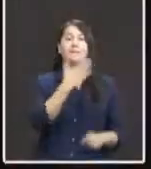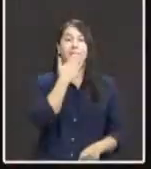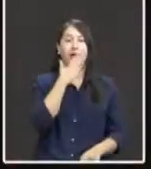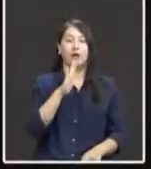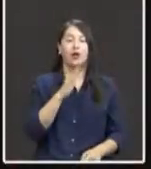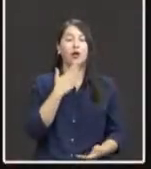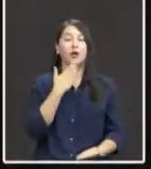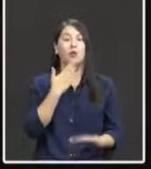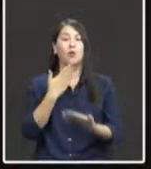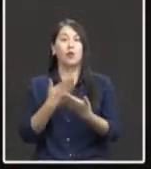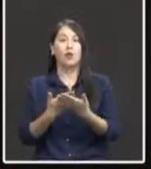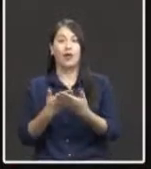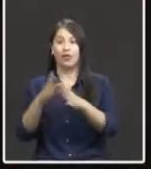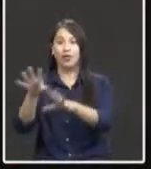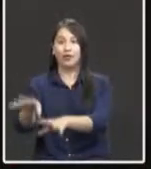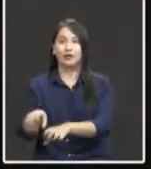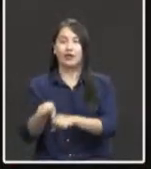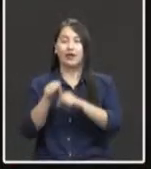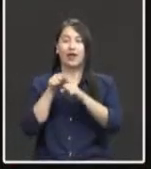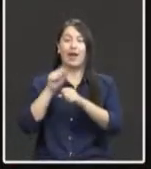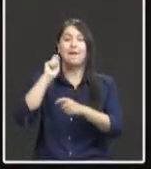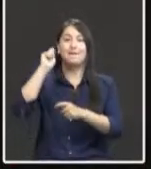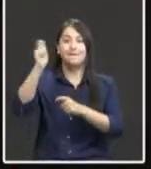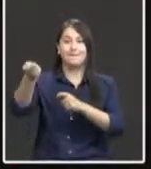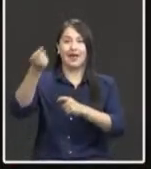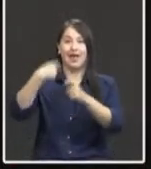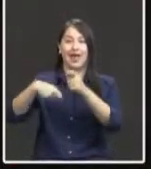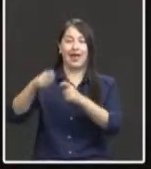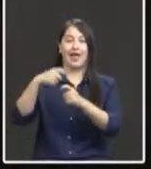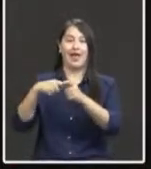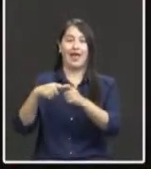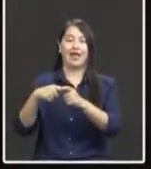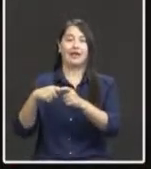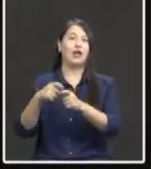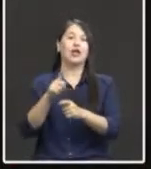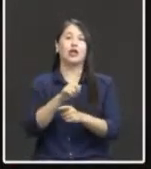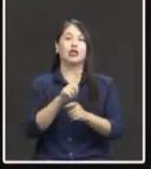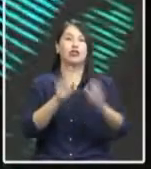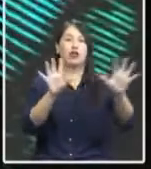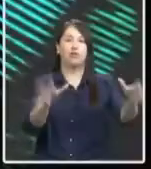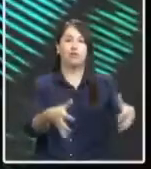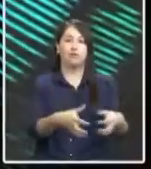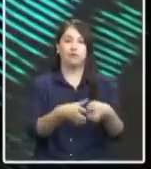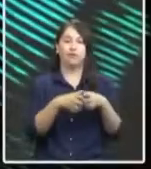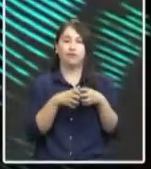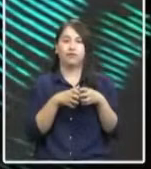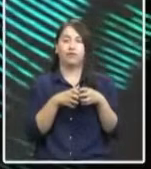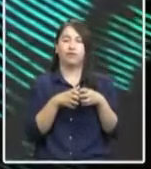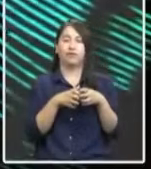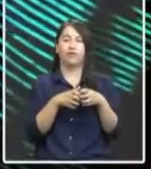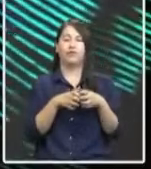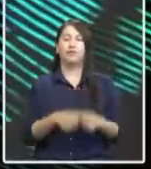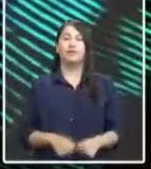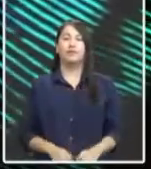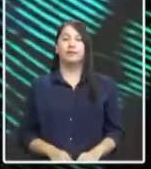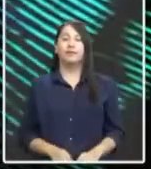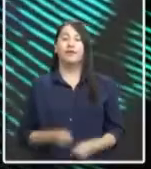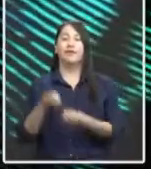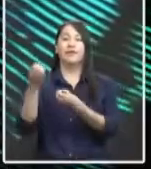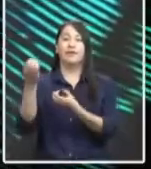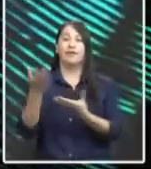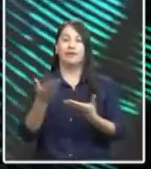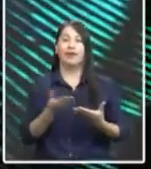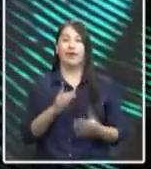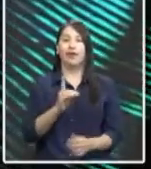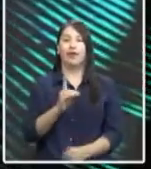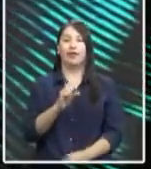la extracción por medio de la pesquería artesanal y revoquemos los subsidios a grandes industrias. Queremos dar la bienvenida a